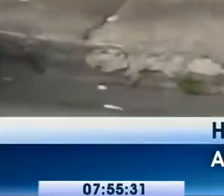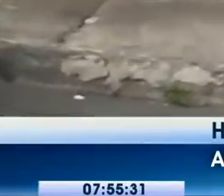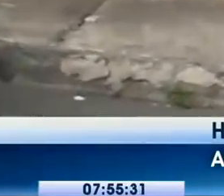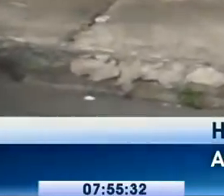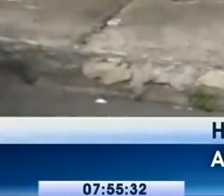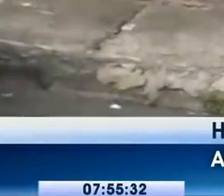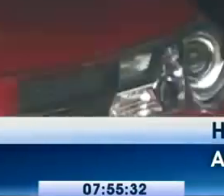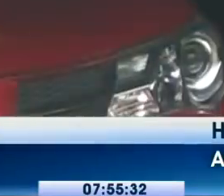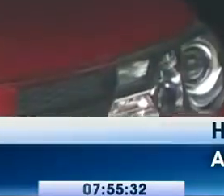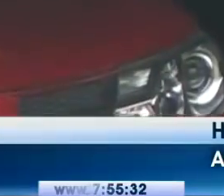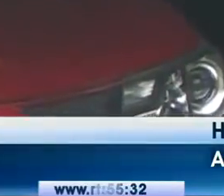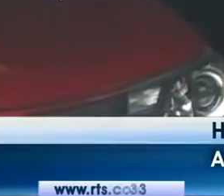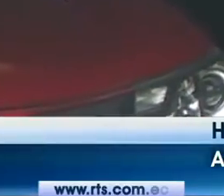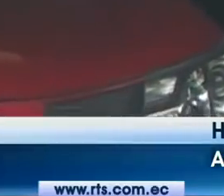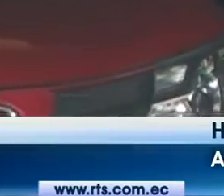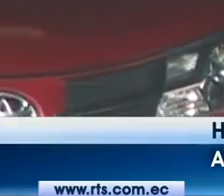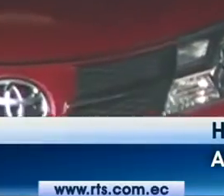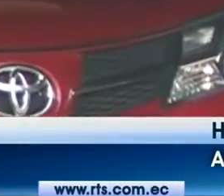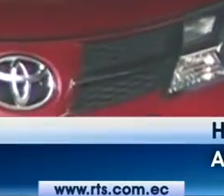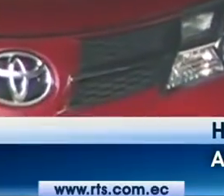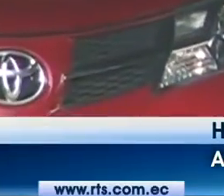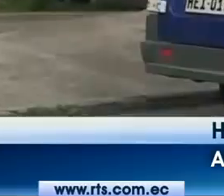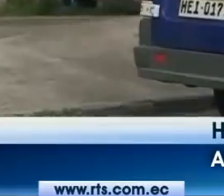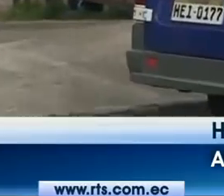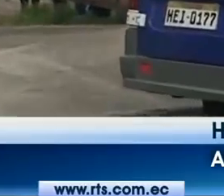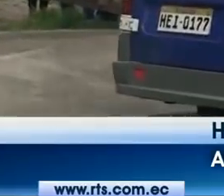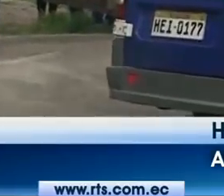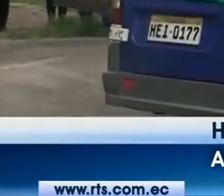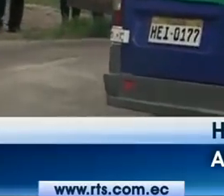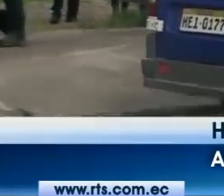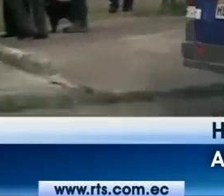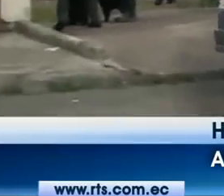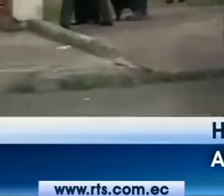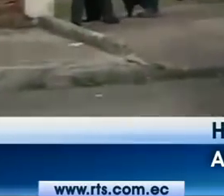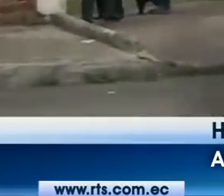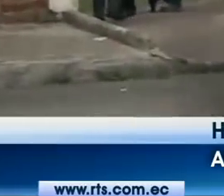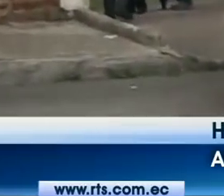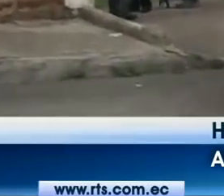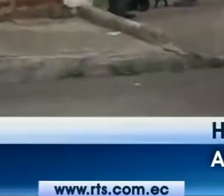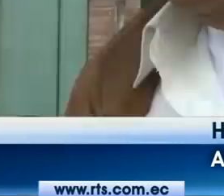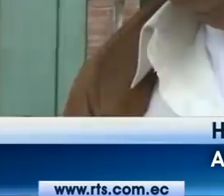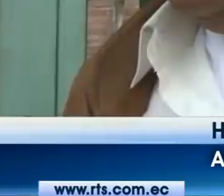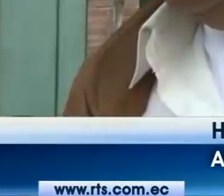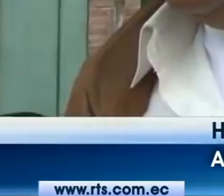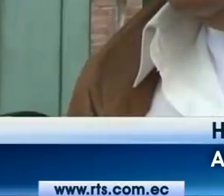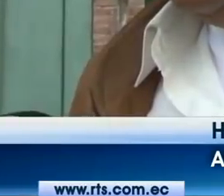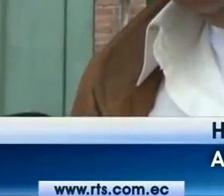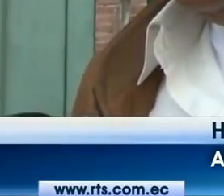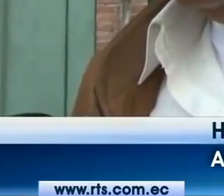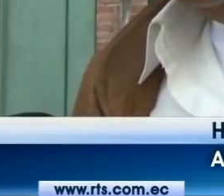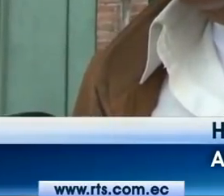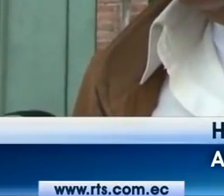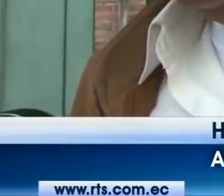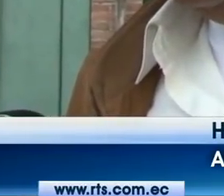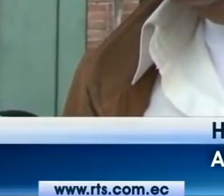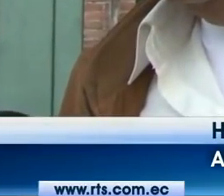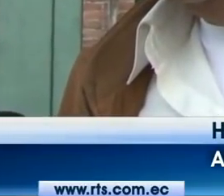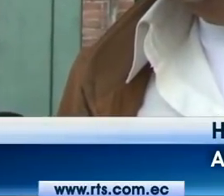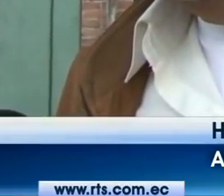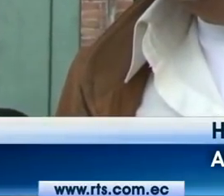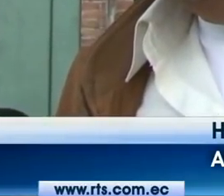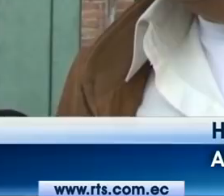salud pública, el cual, según los moradores, debe ser atendido. Haber alguna ayuda